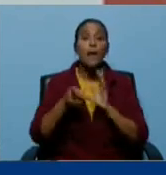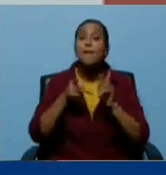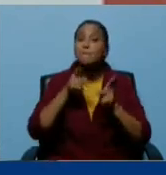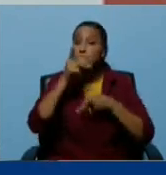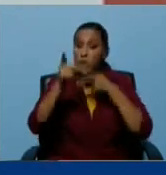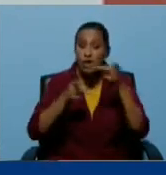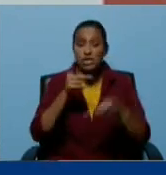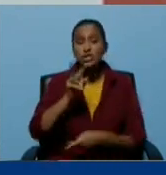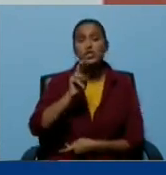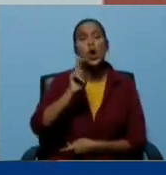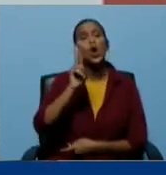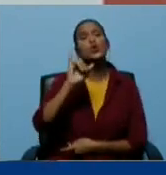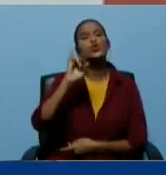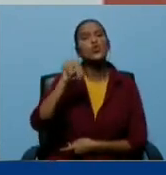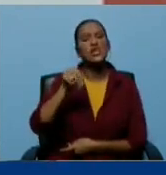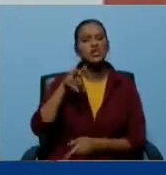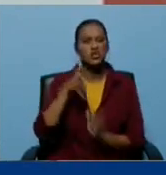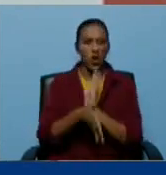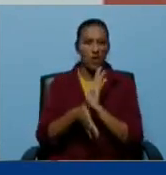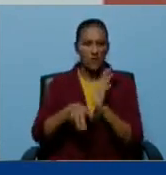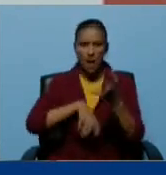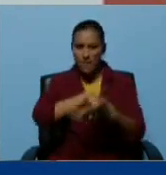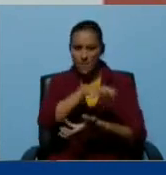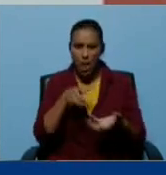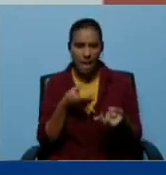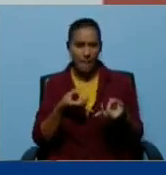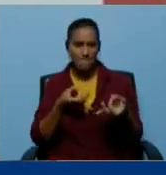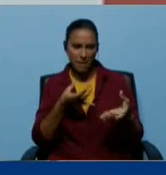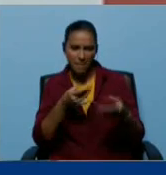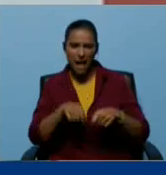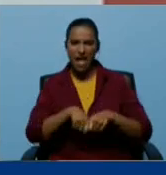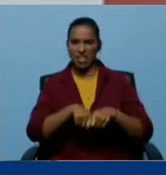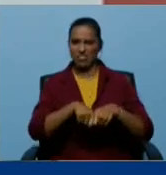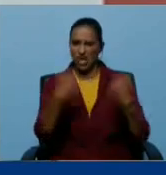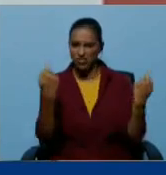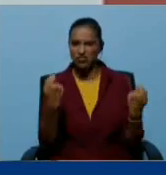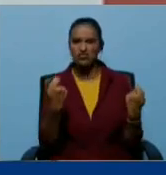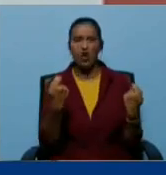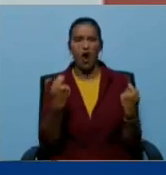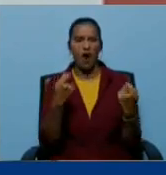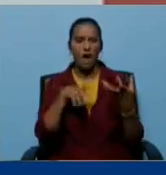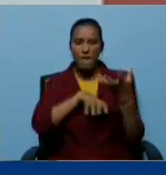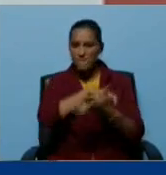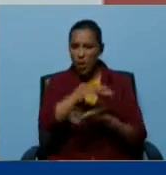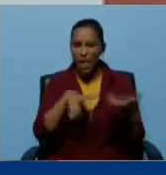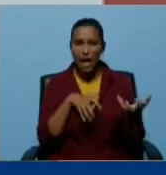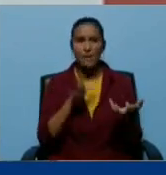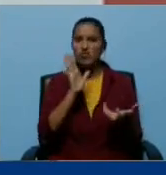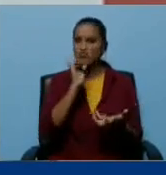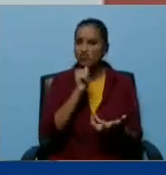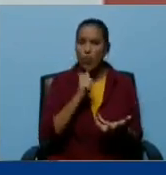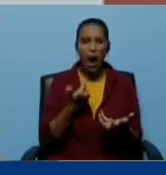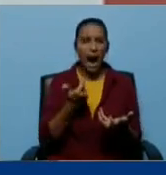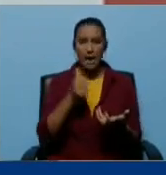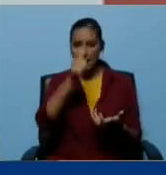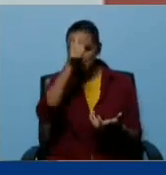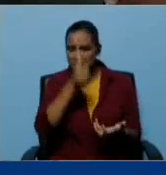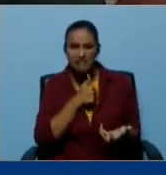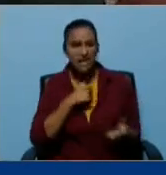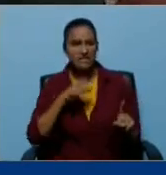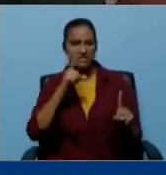de destrucción conflictiva, de autodestrucción, de intolerancia, de odio, de